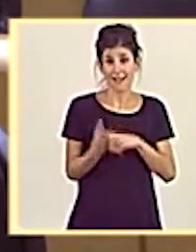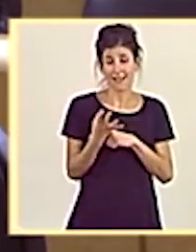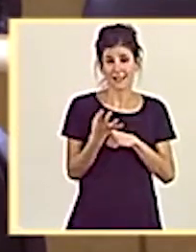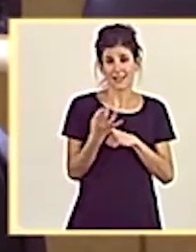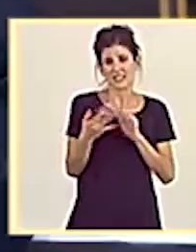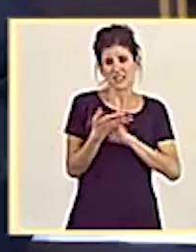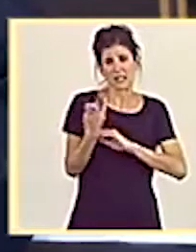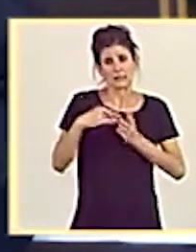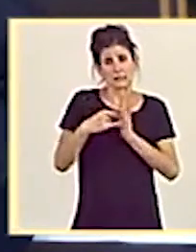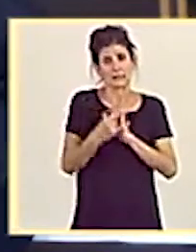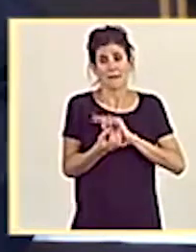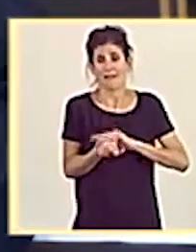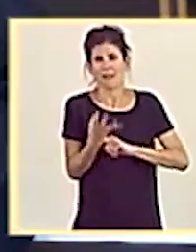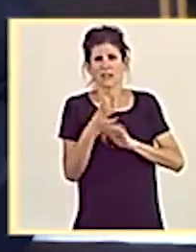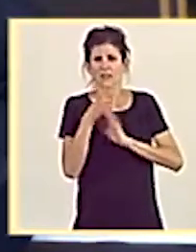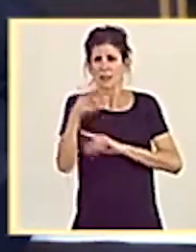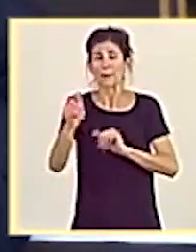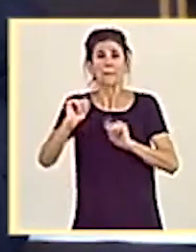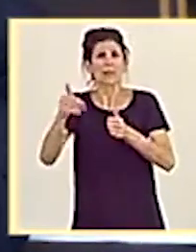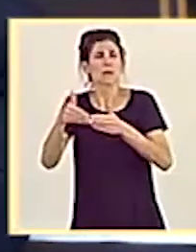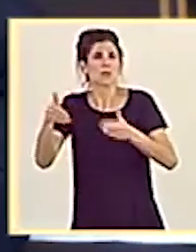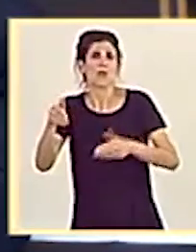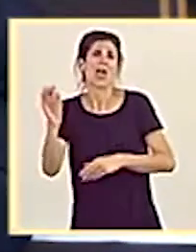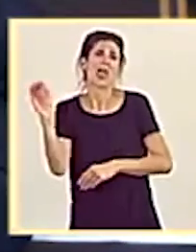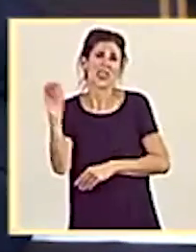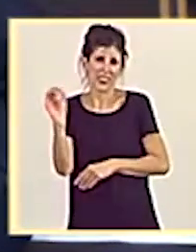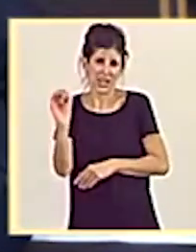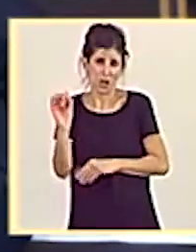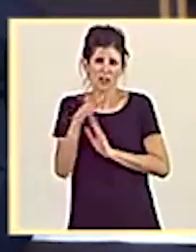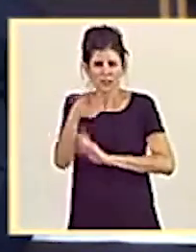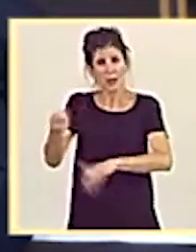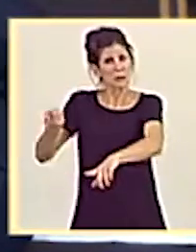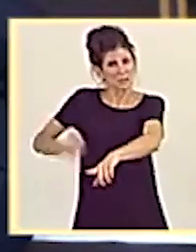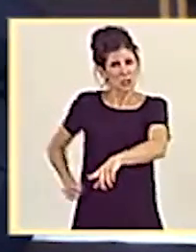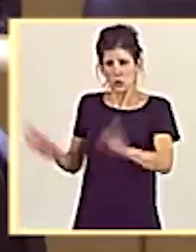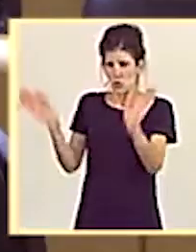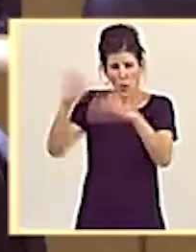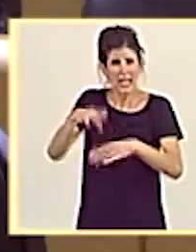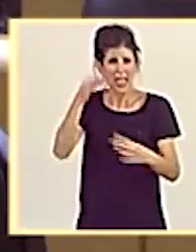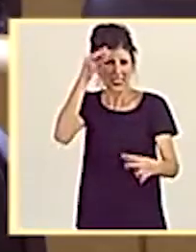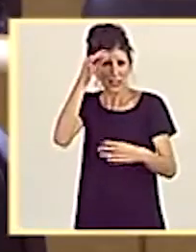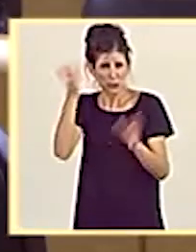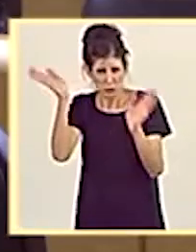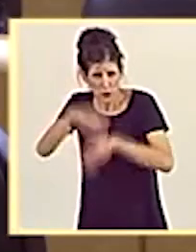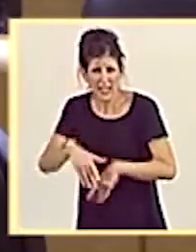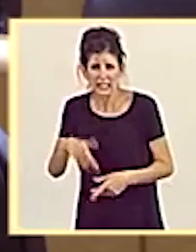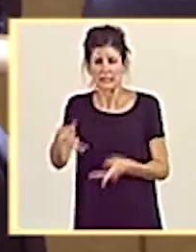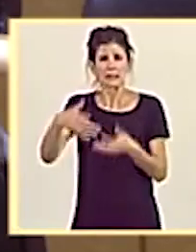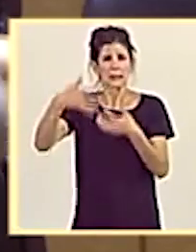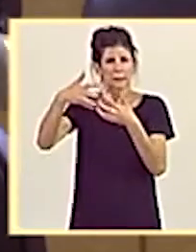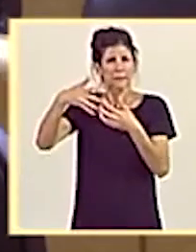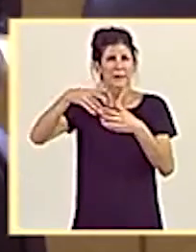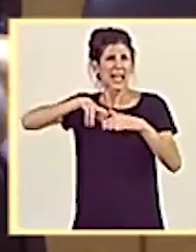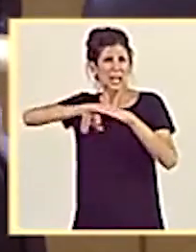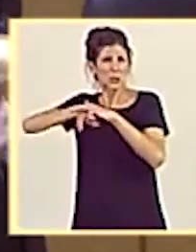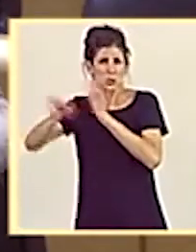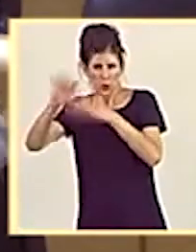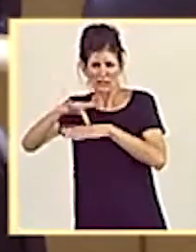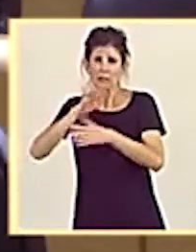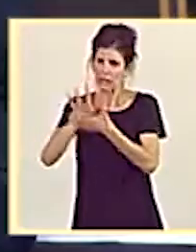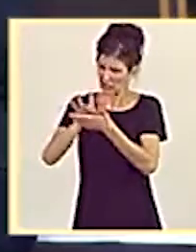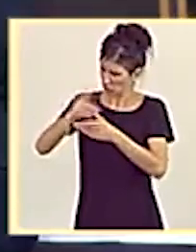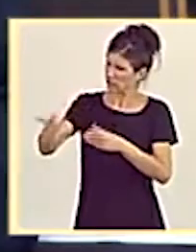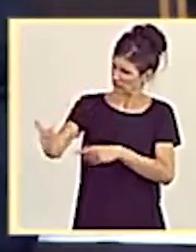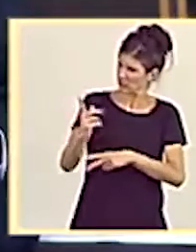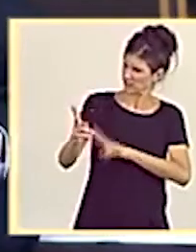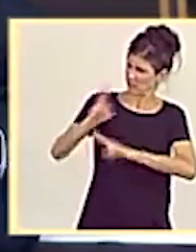infraestructura, ustedes parten de la nada, no tienen los profesionales, no tienen los datos, no tienen los mecanismos, tranquilo que usted me contestará después,